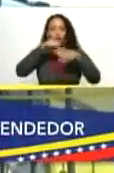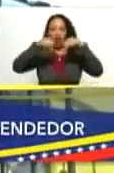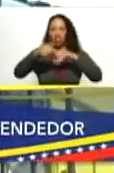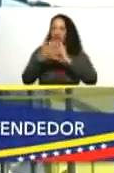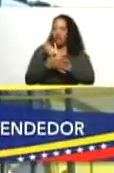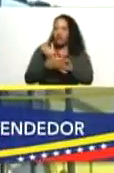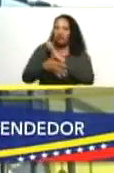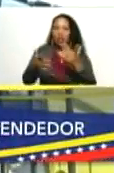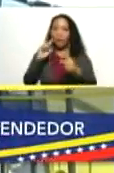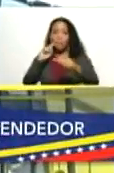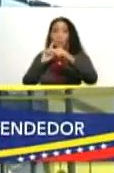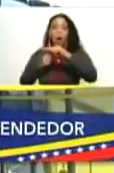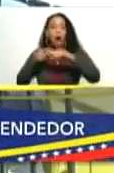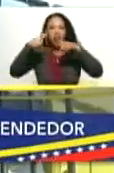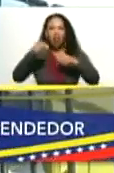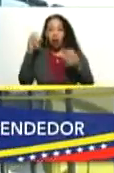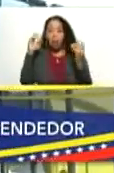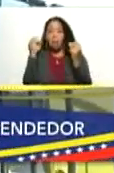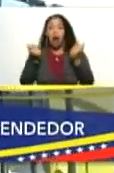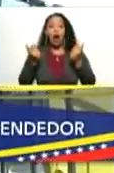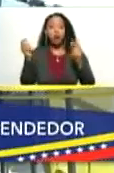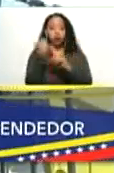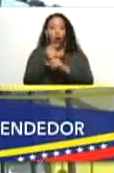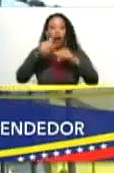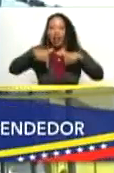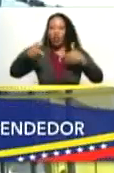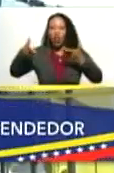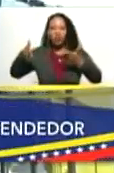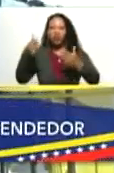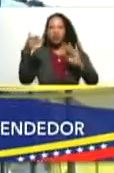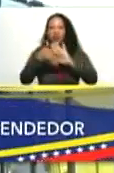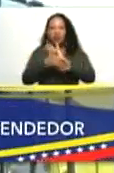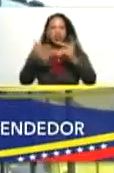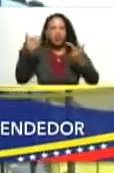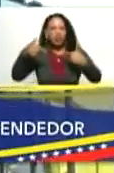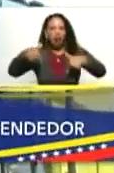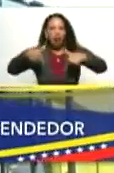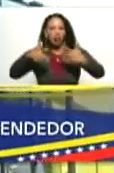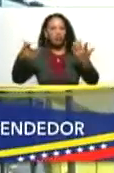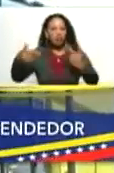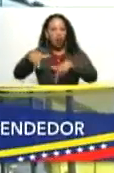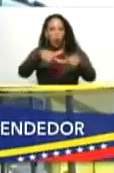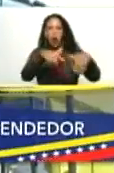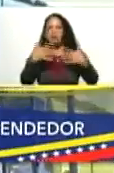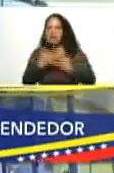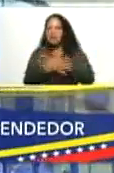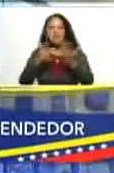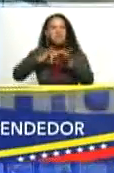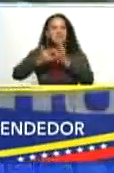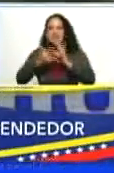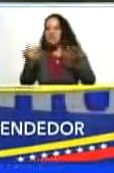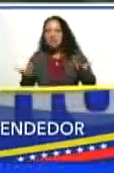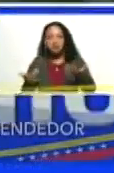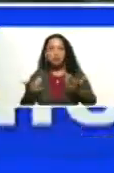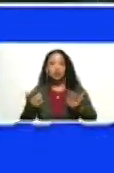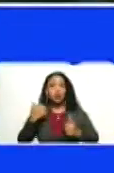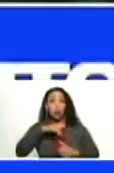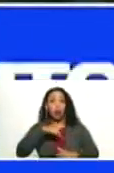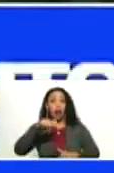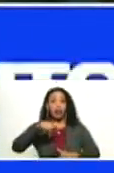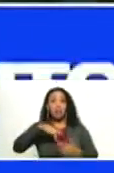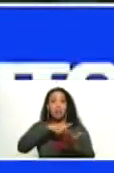ha descubierto aquí? ¿Qué son estas bóvedas? Magnífico, impresionante, nada más estar aquí y poder ser